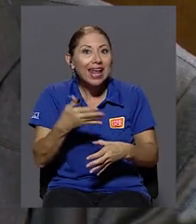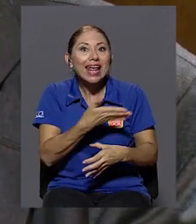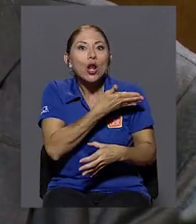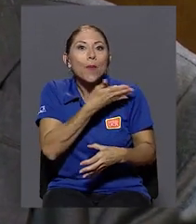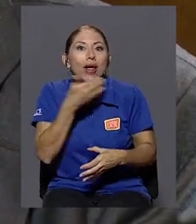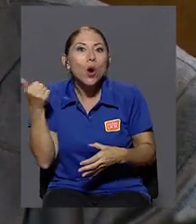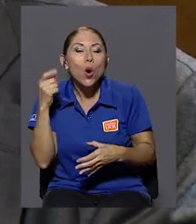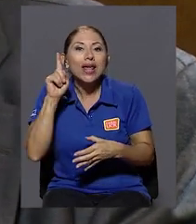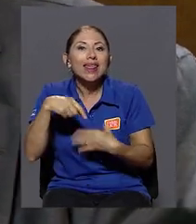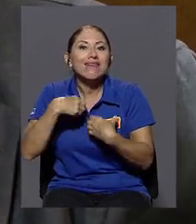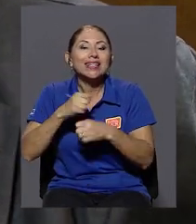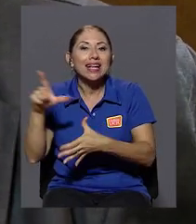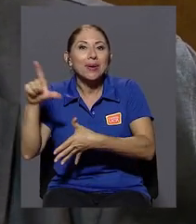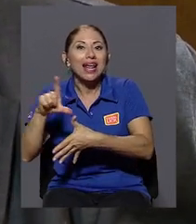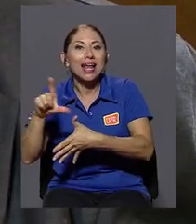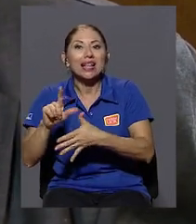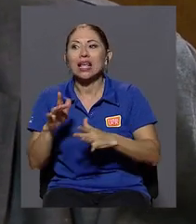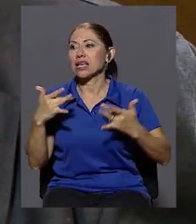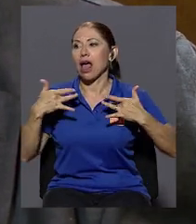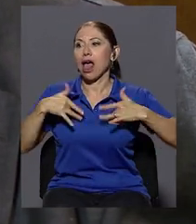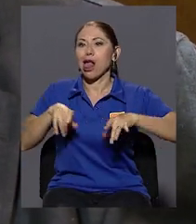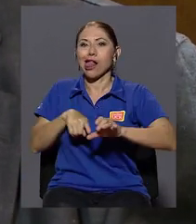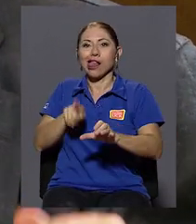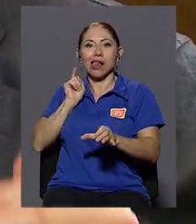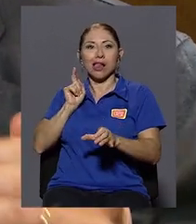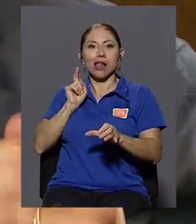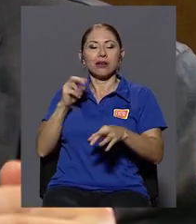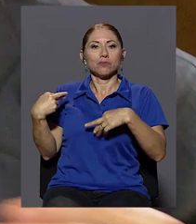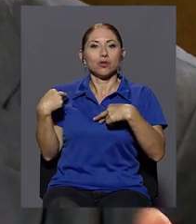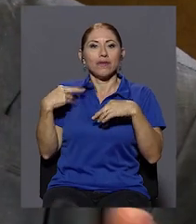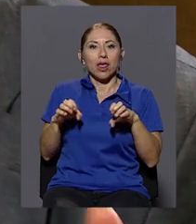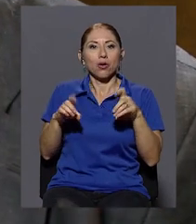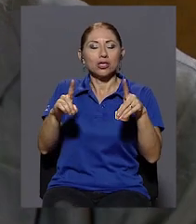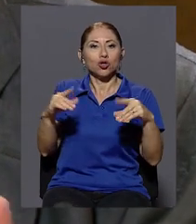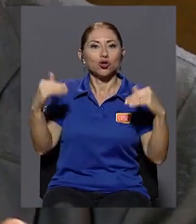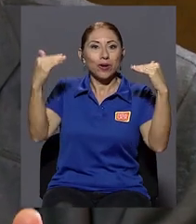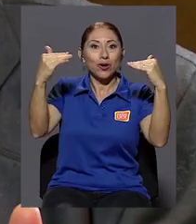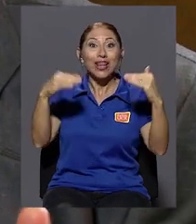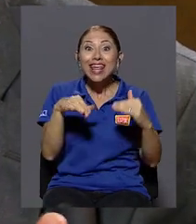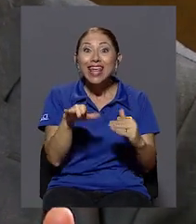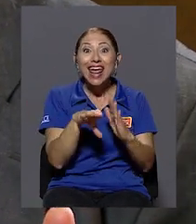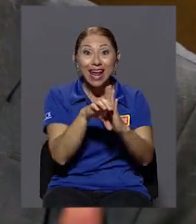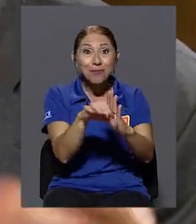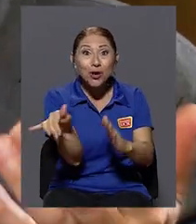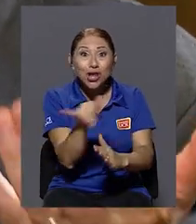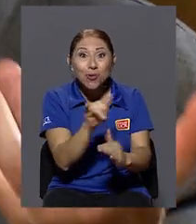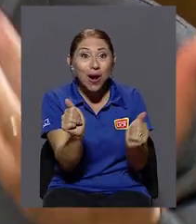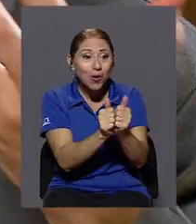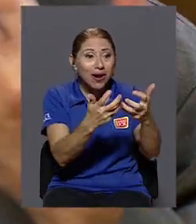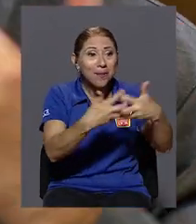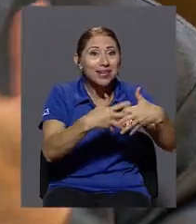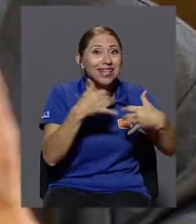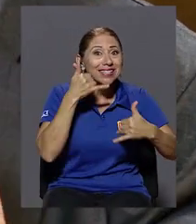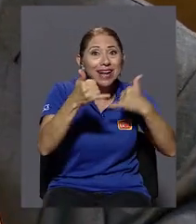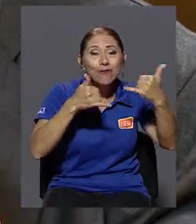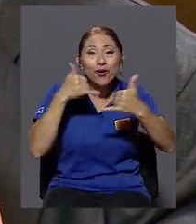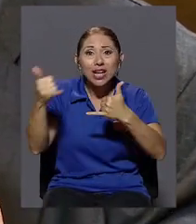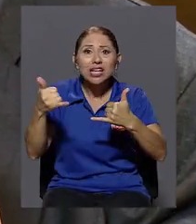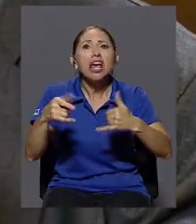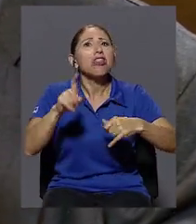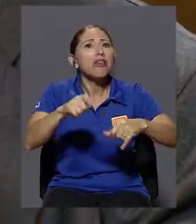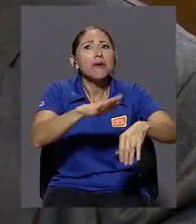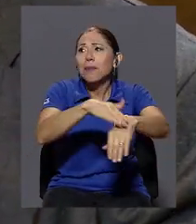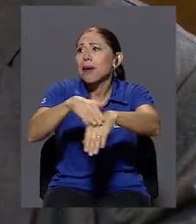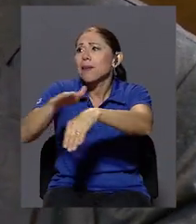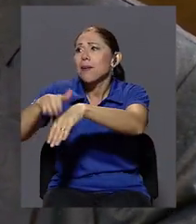podría hacer América Latina es desprenderse de la responsabilidad de educación superior y, como hacemos, por ejemplo, con la telefonía, dejar entrar